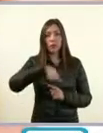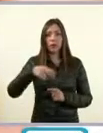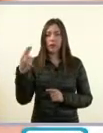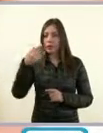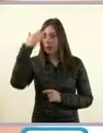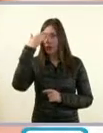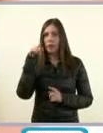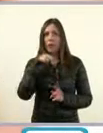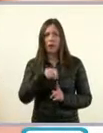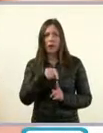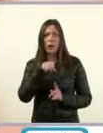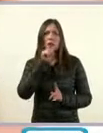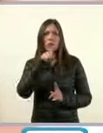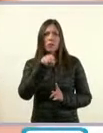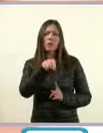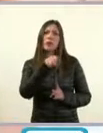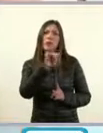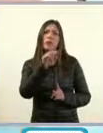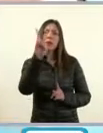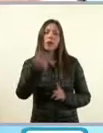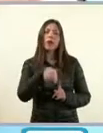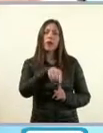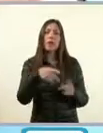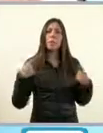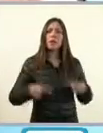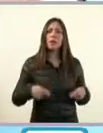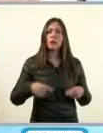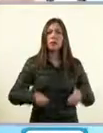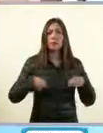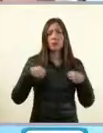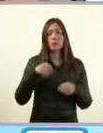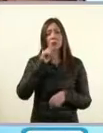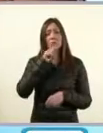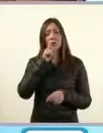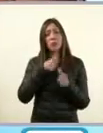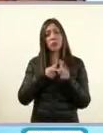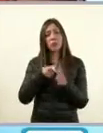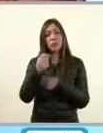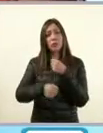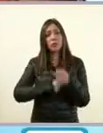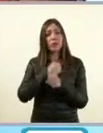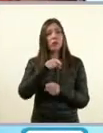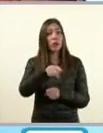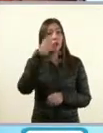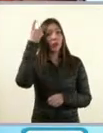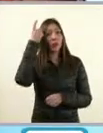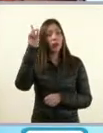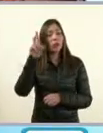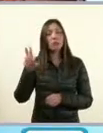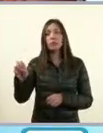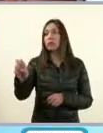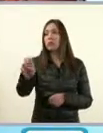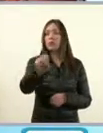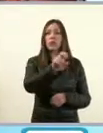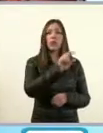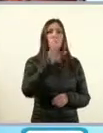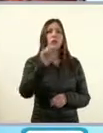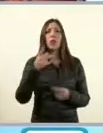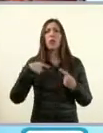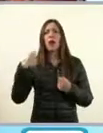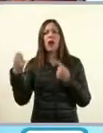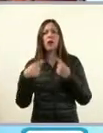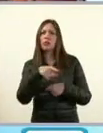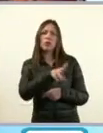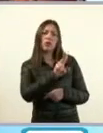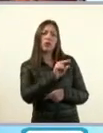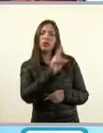está ahí viviendo y que ellos piensen que tú eres el propietario. En forma continua, que no hayas perdido esa posesión.